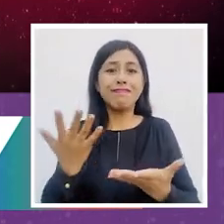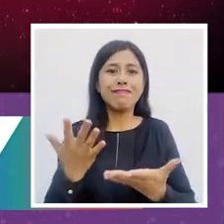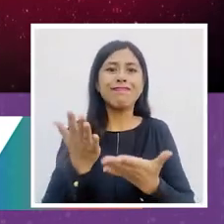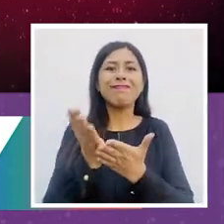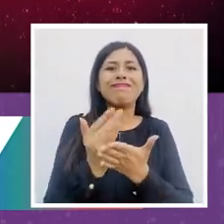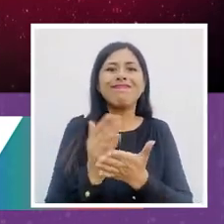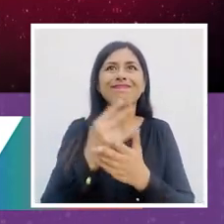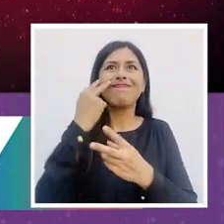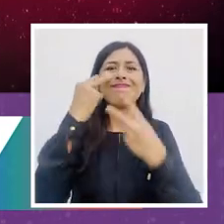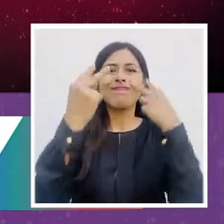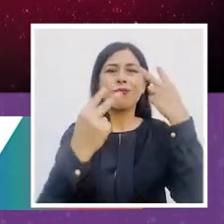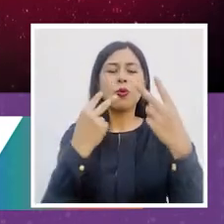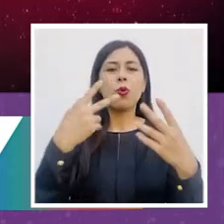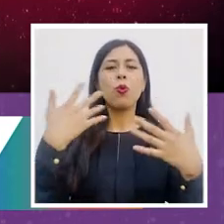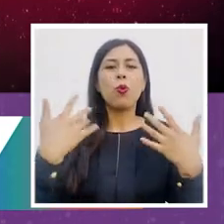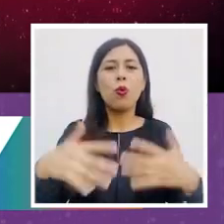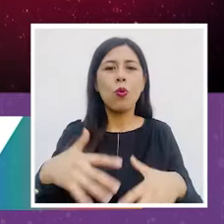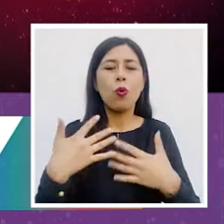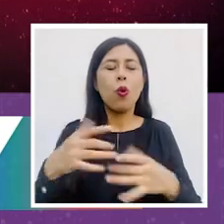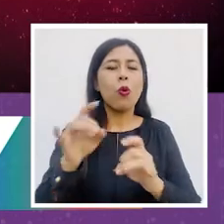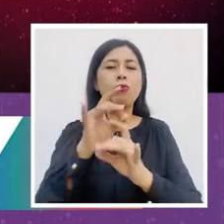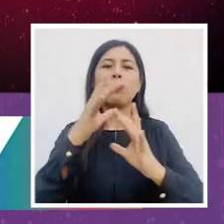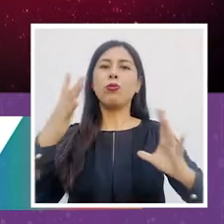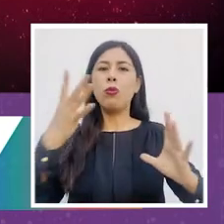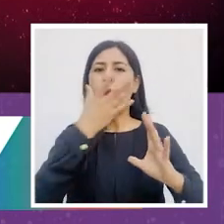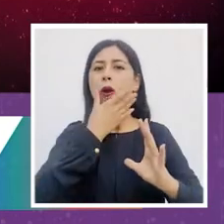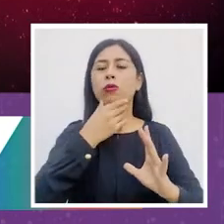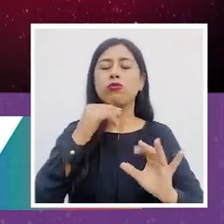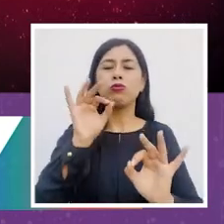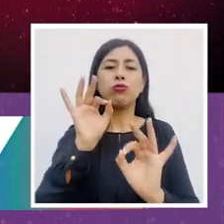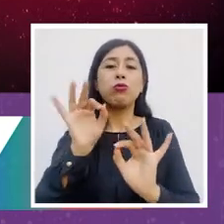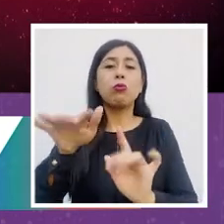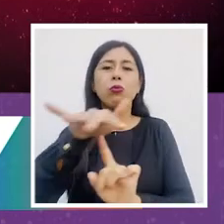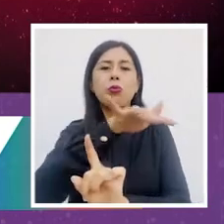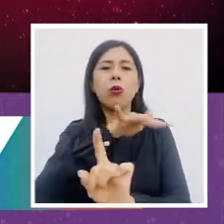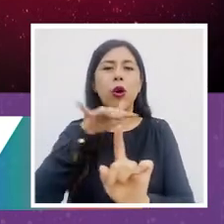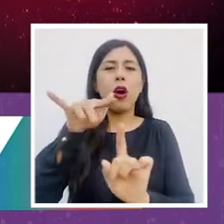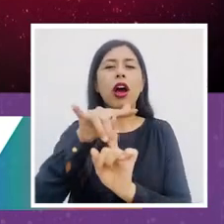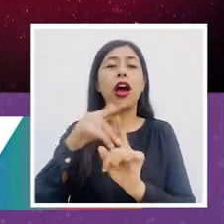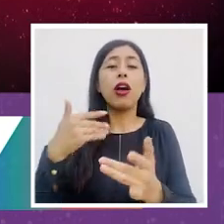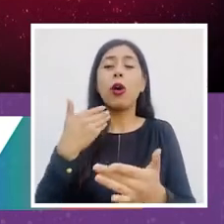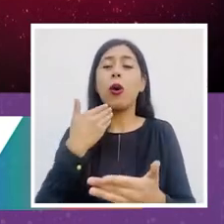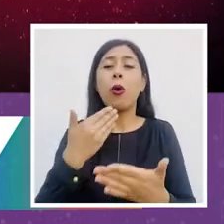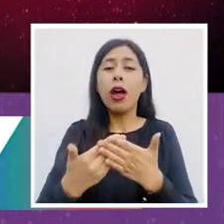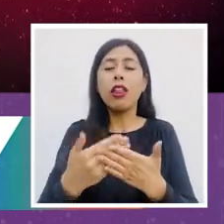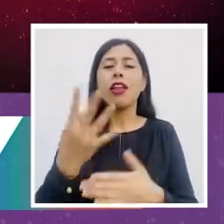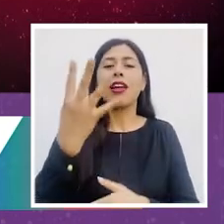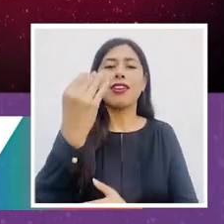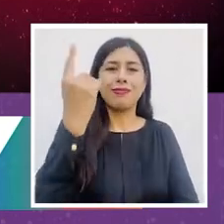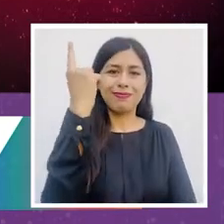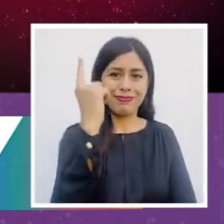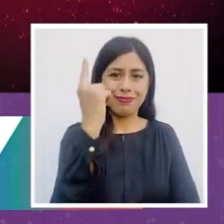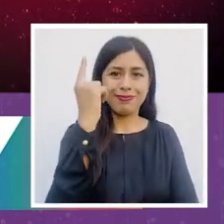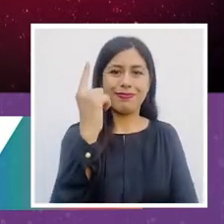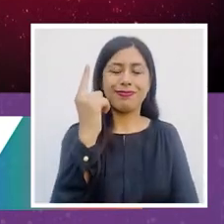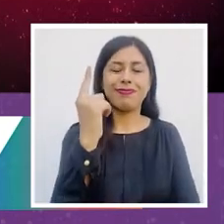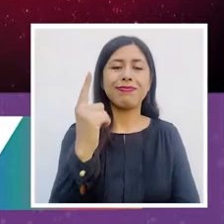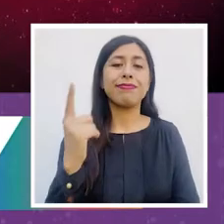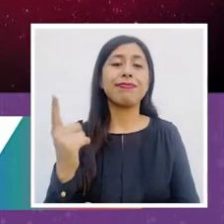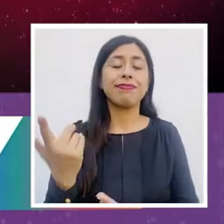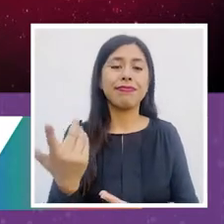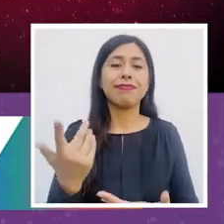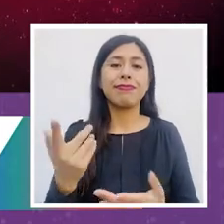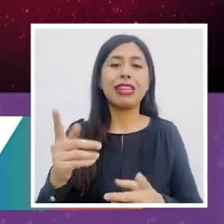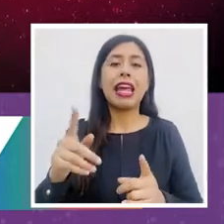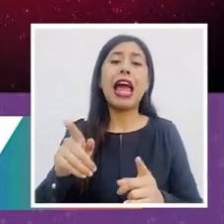este extraordinario fenómeno que nos convoca el 14 de diciembre. Y junto